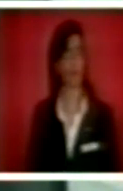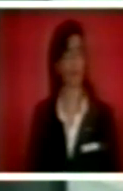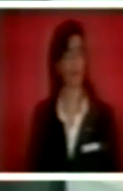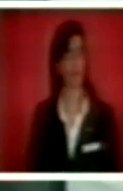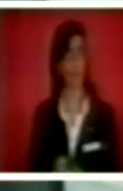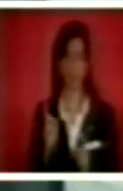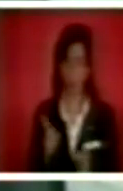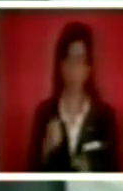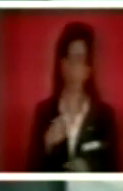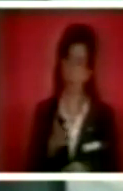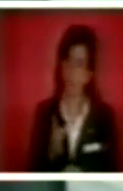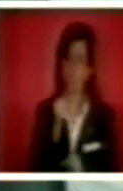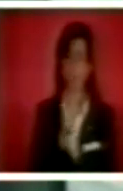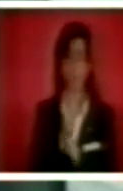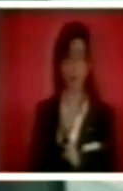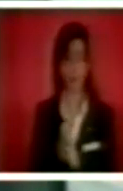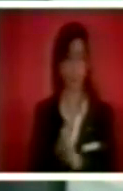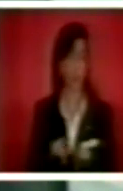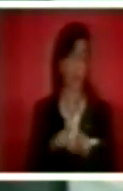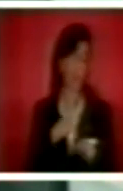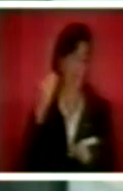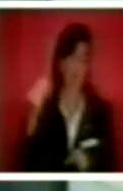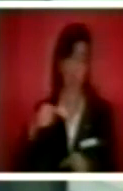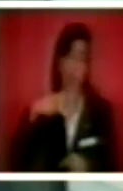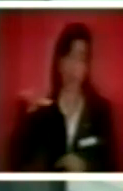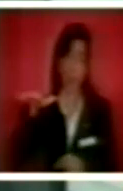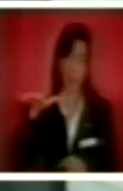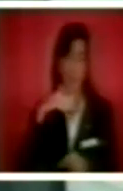Voy a seguir trabajando desde el lugar que me toque.